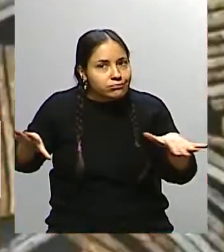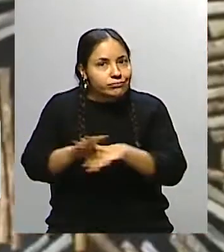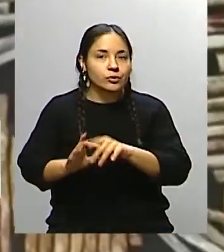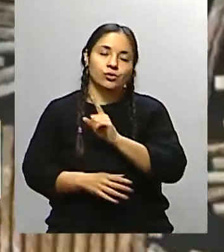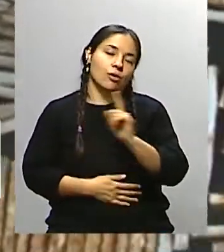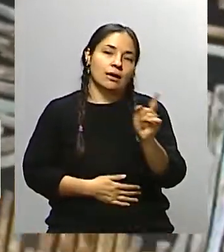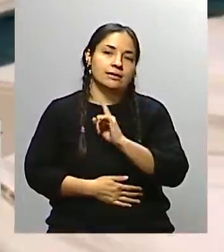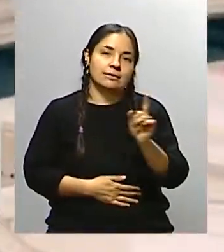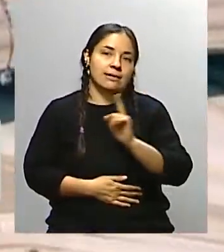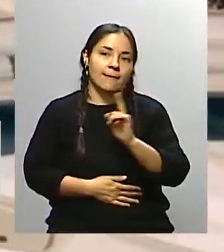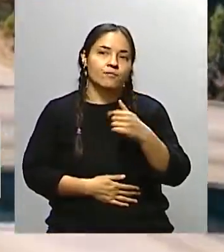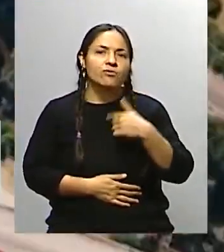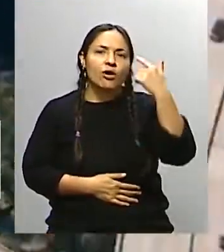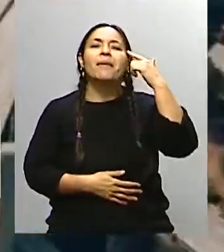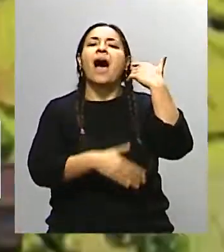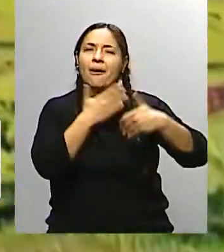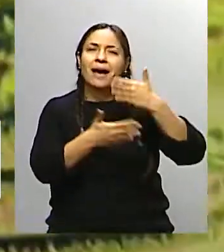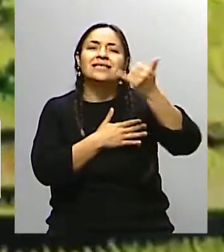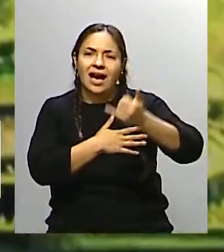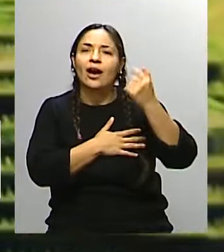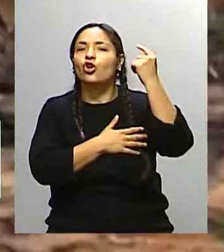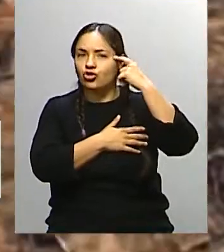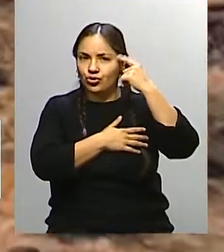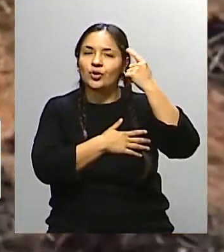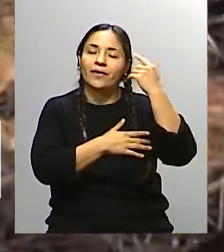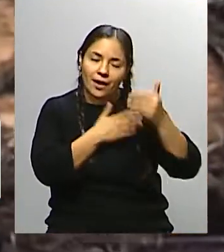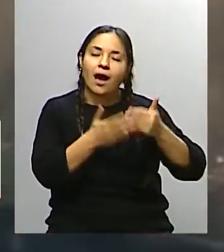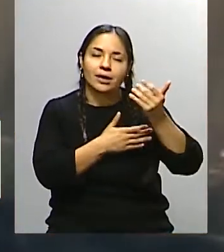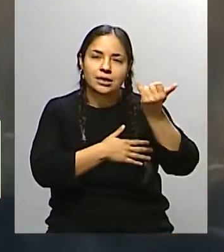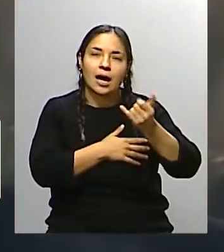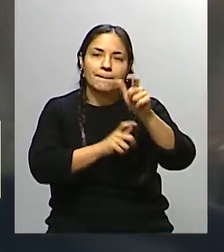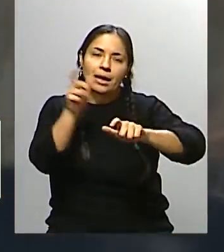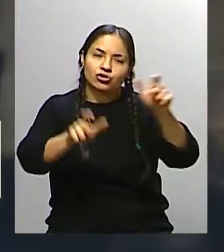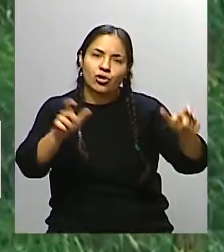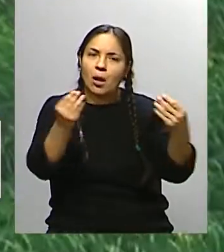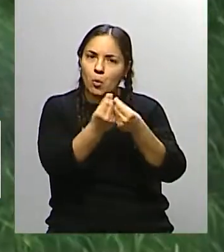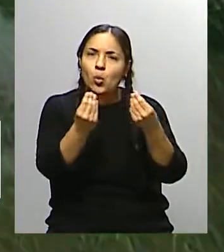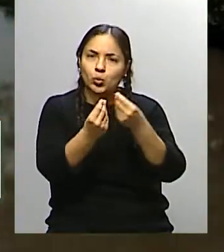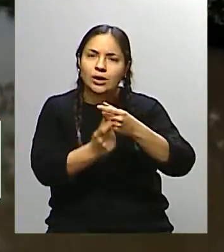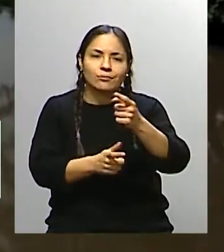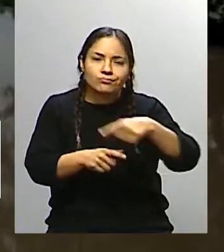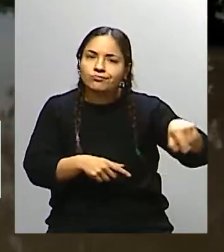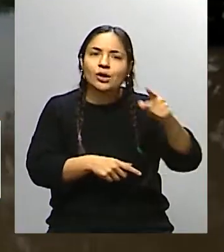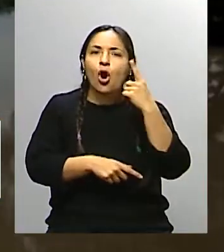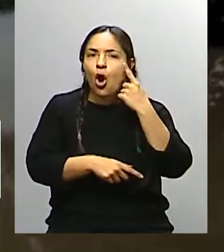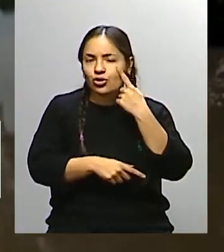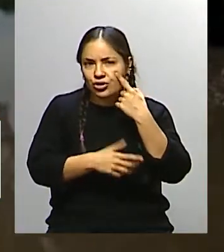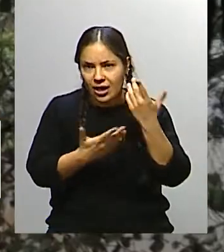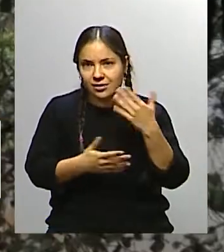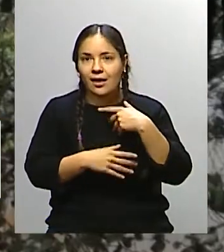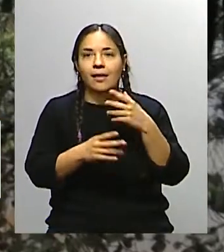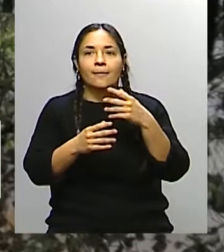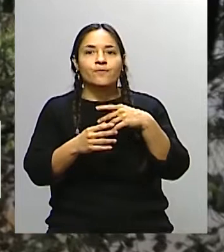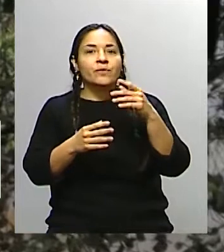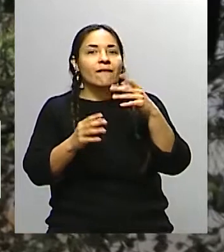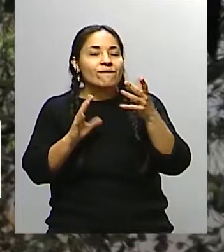Yo creo que sí ha habido un avance en el nivel de conciencia de muchas personas, de muchos seres humanos, en cuanto al impacto, a la